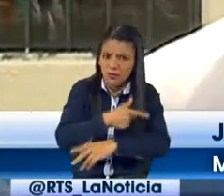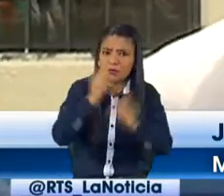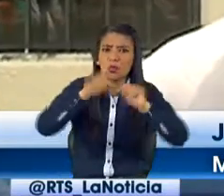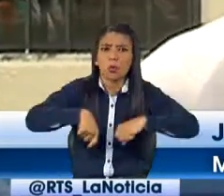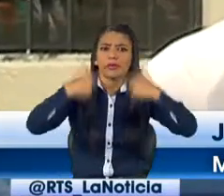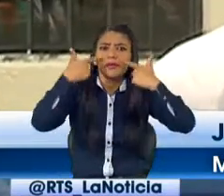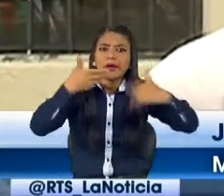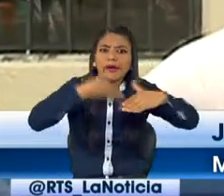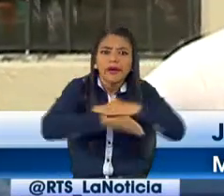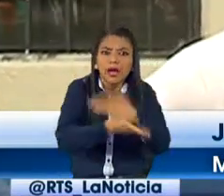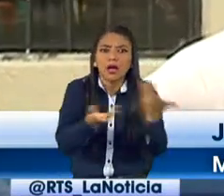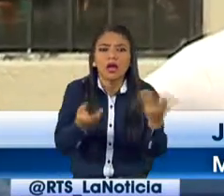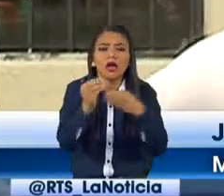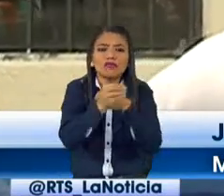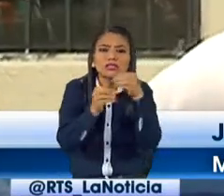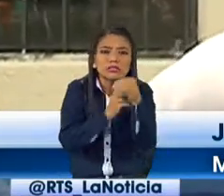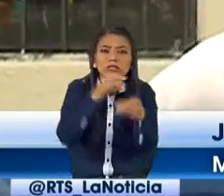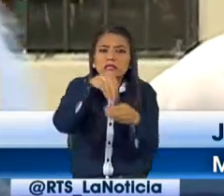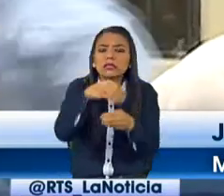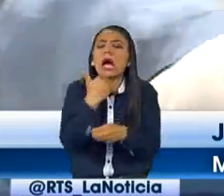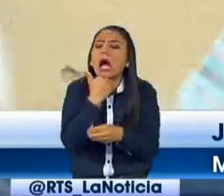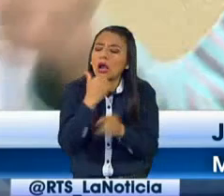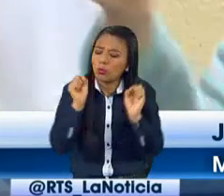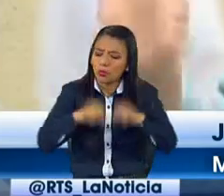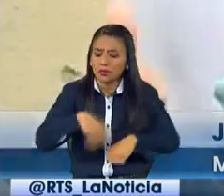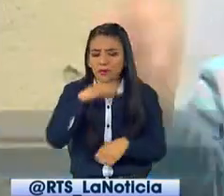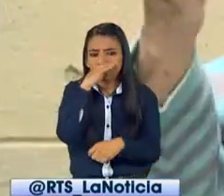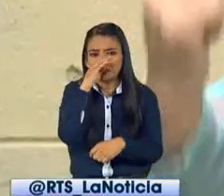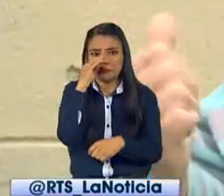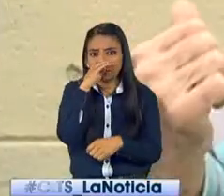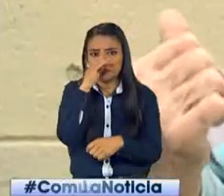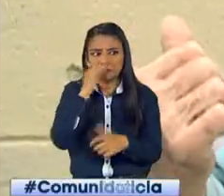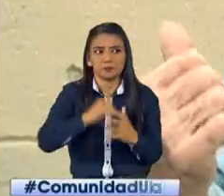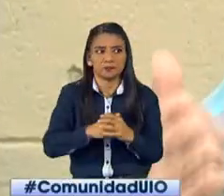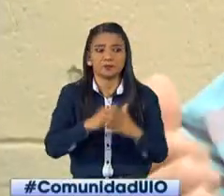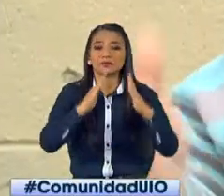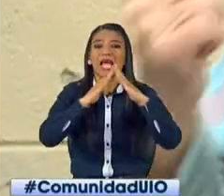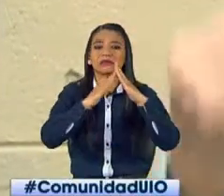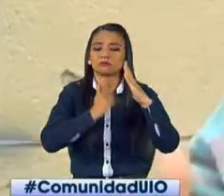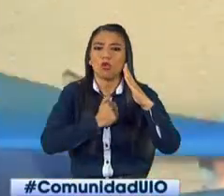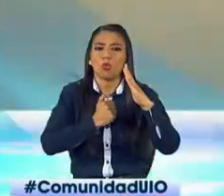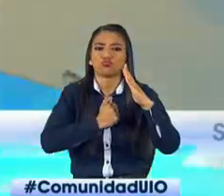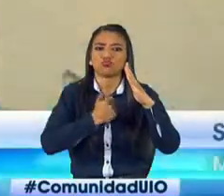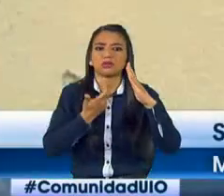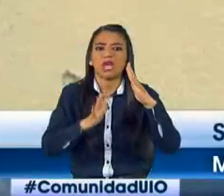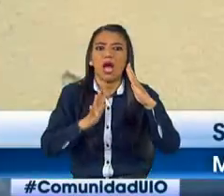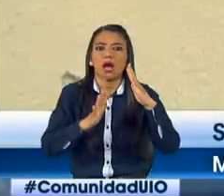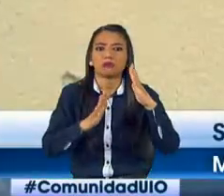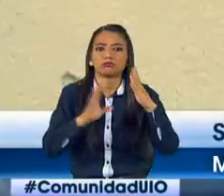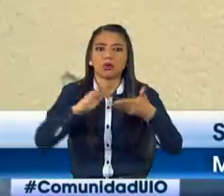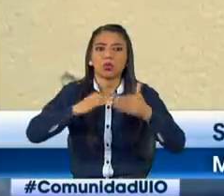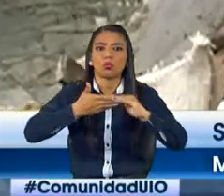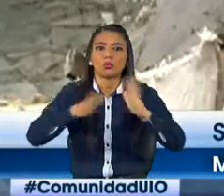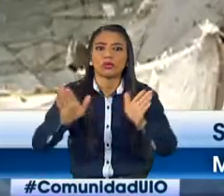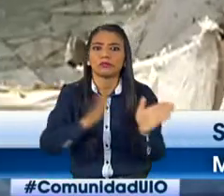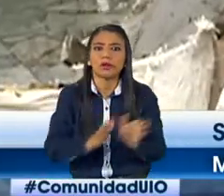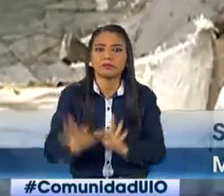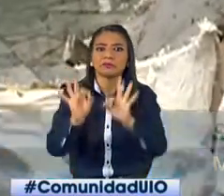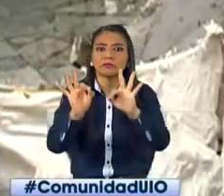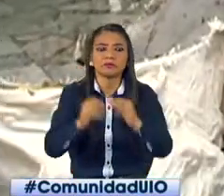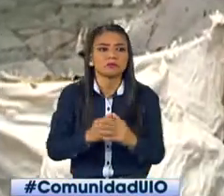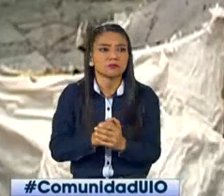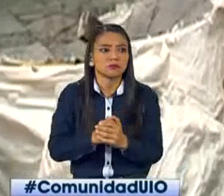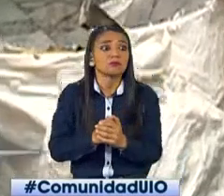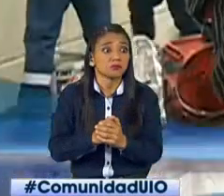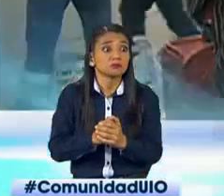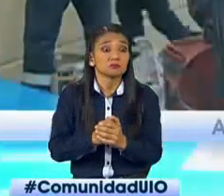también sus oficinas o lo que haga falta. Nos vamos a ocupar esta casa para organizarnos en la comunidad. Para esto contaron